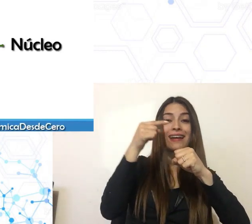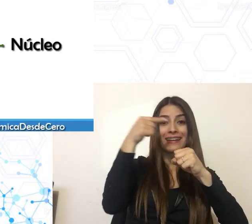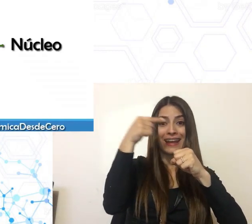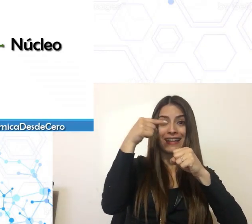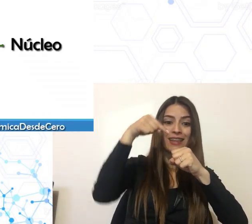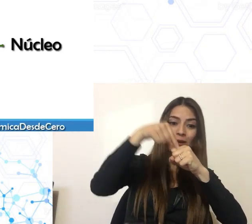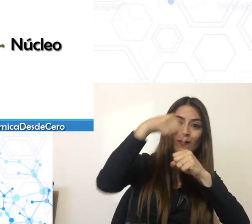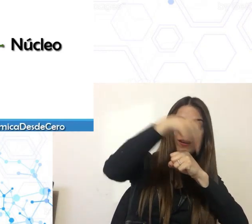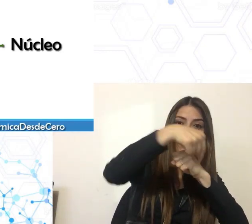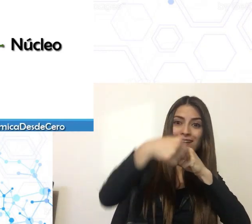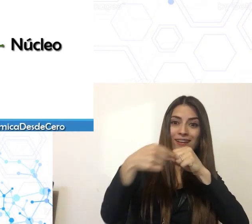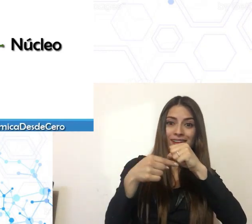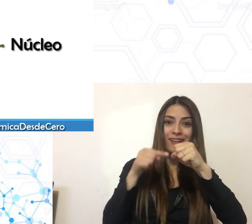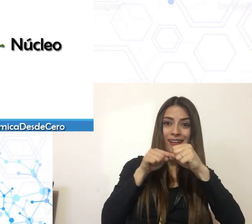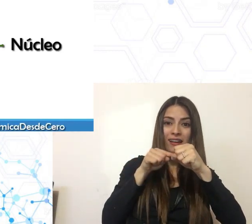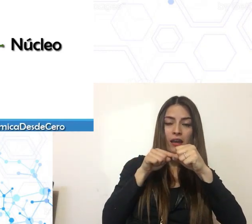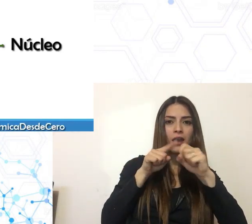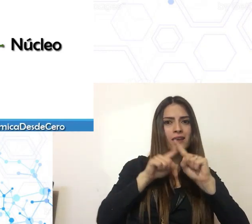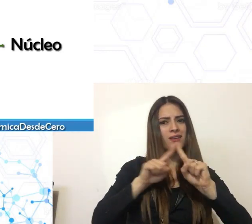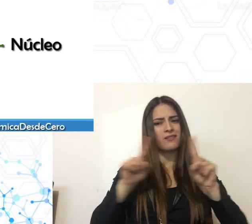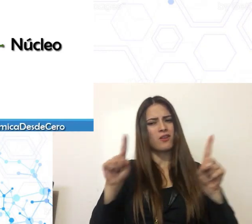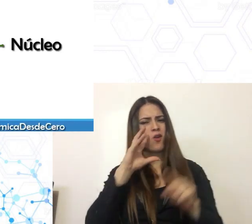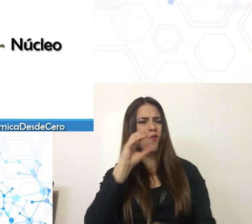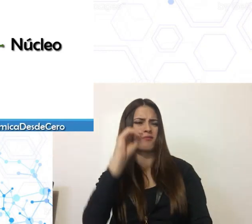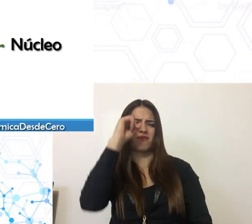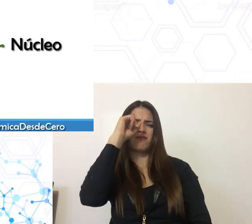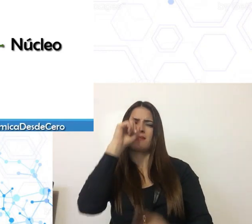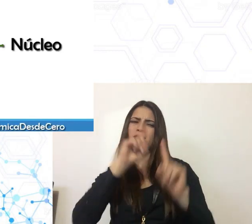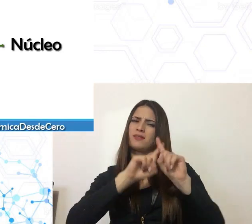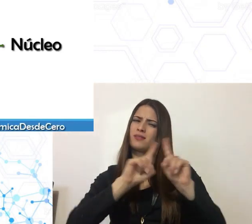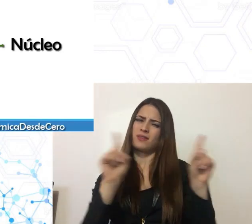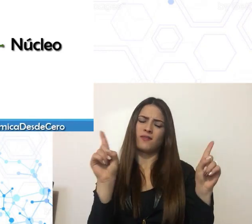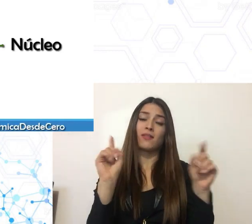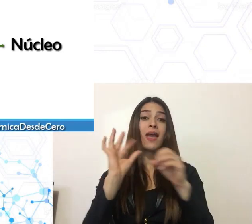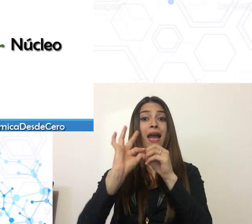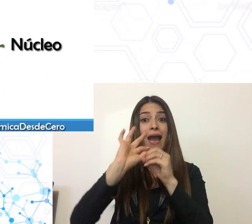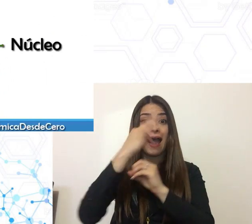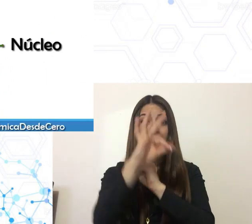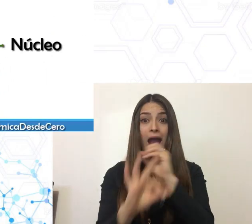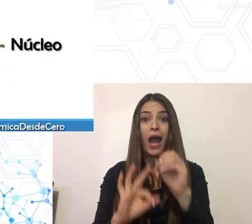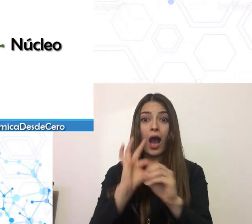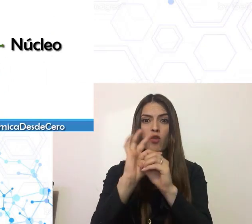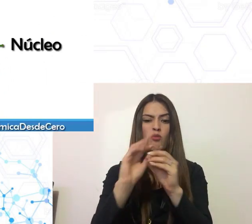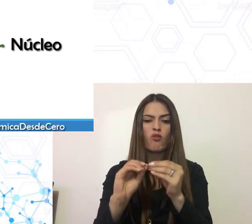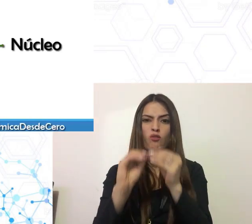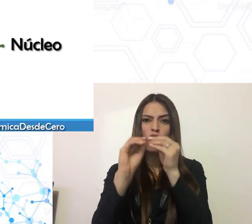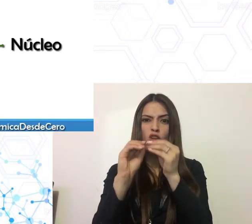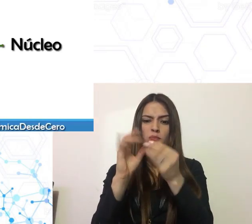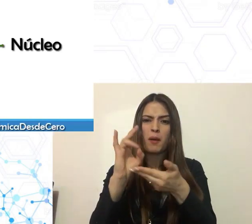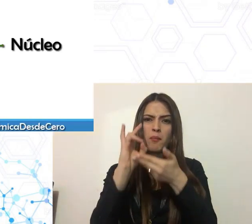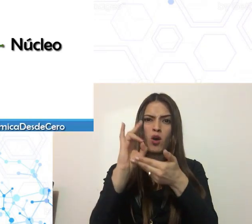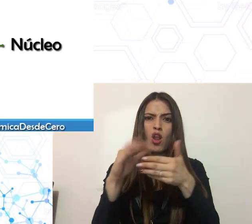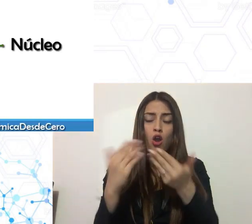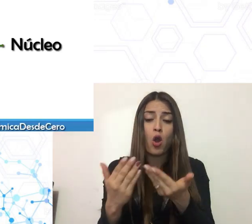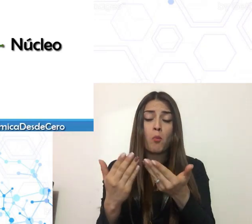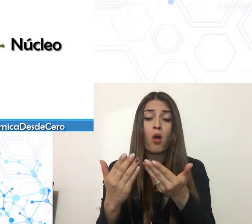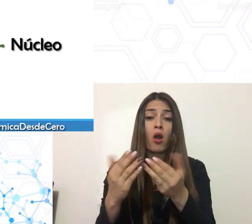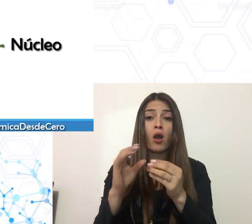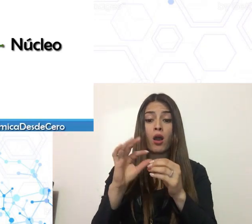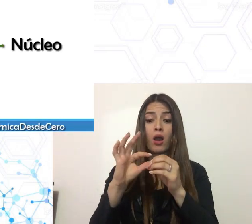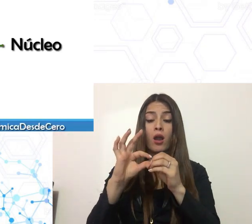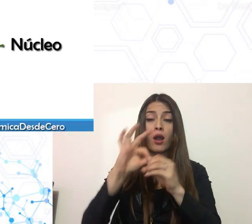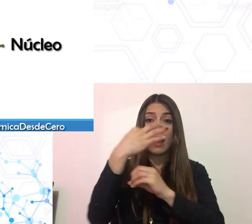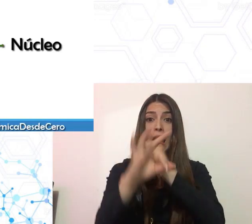que tiene una masa central a la que él llamó núcleo, ¿cierto? Y unos electrones girando